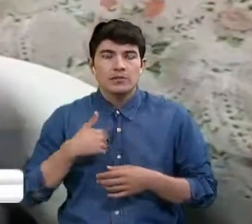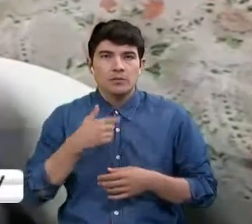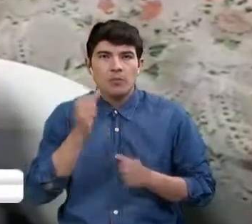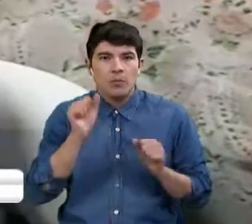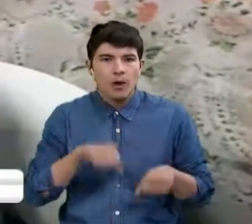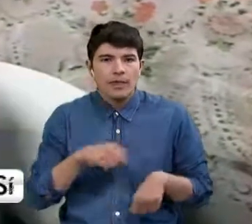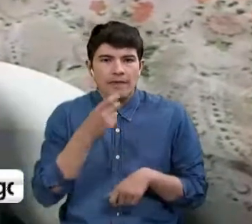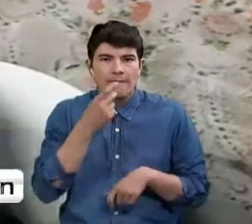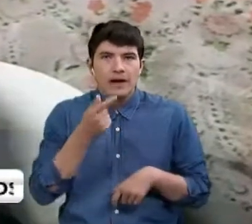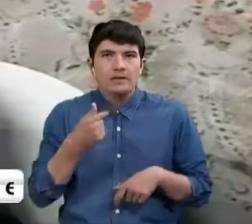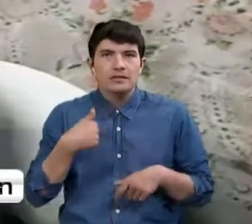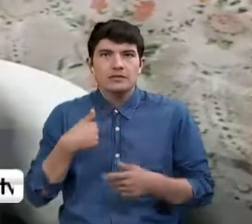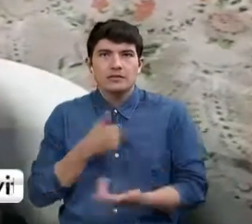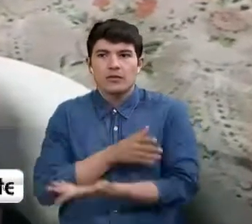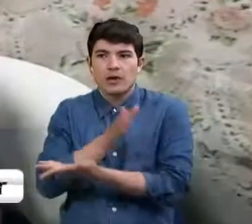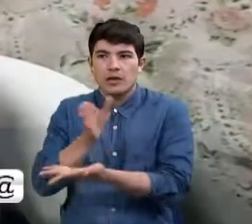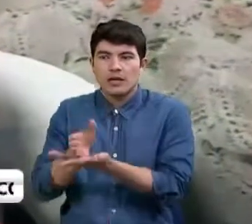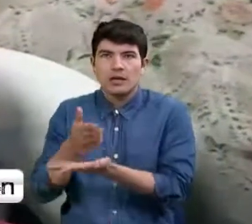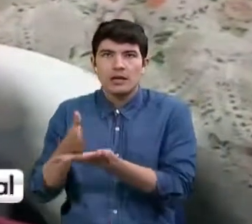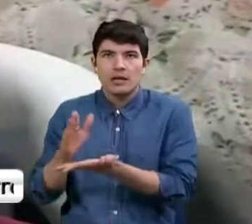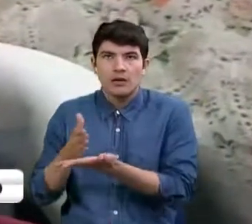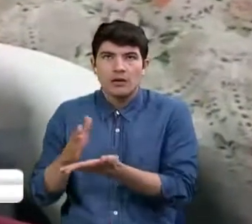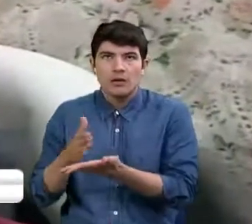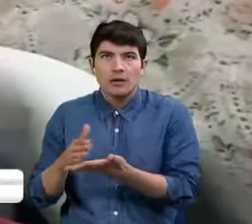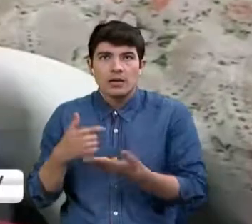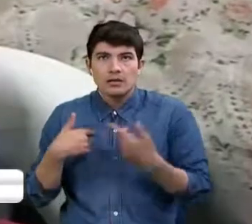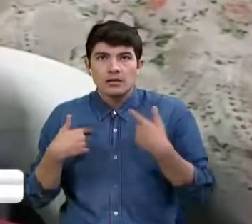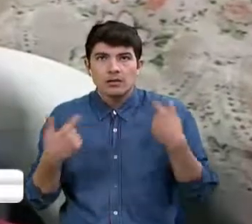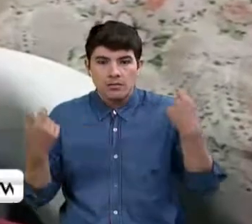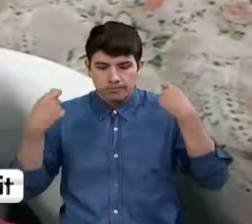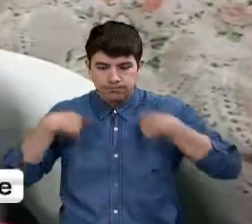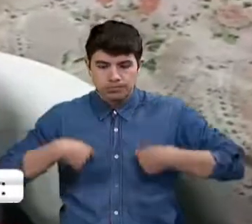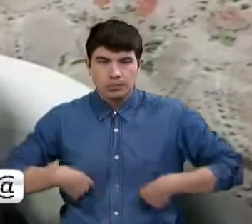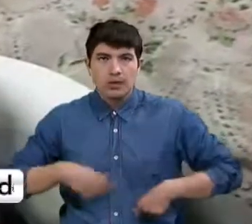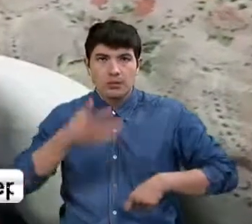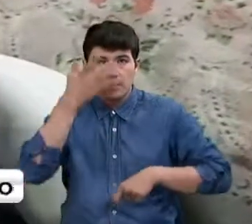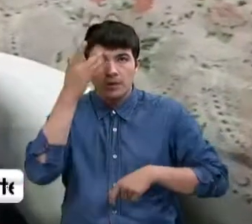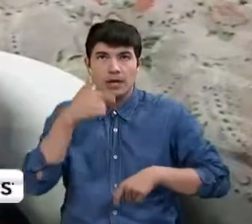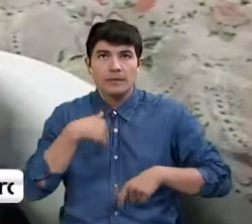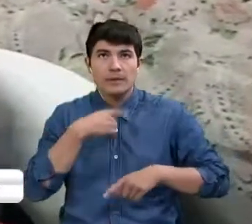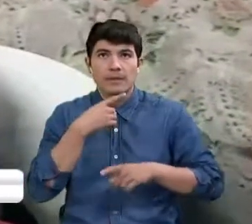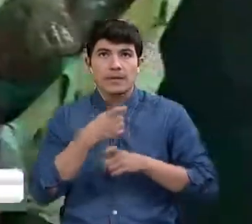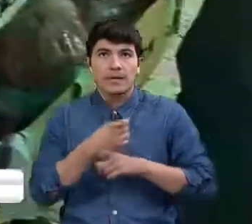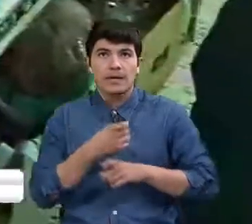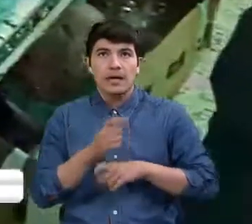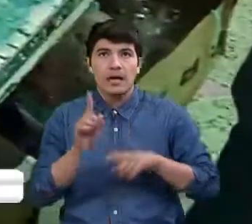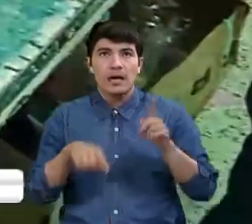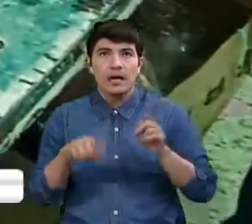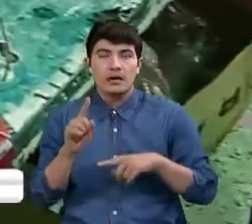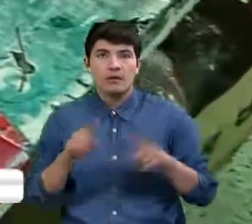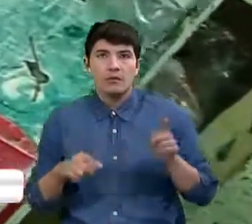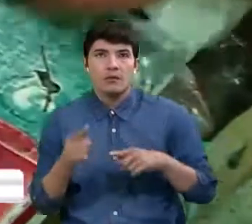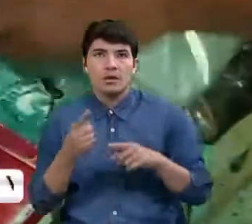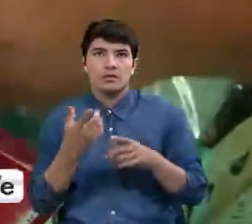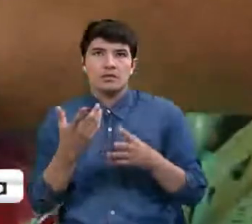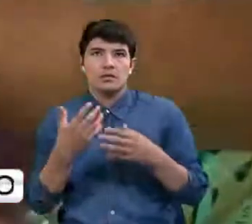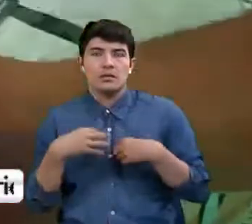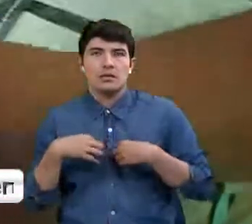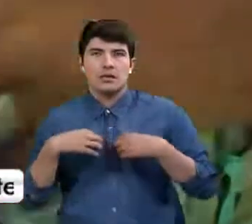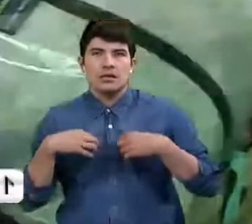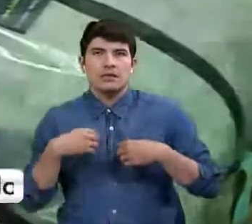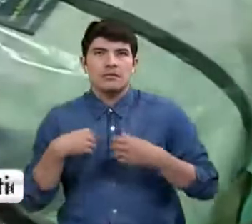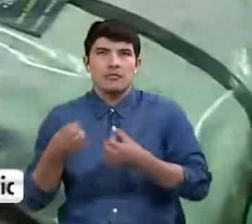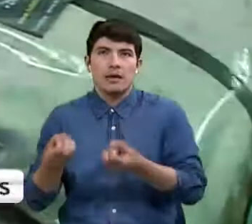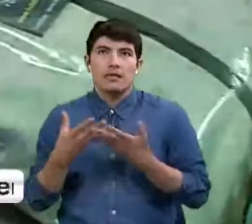mucho el ir y comprar, el ponérmela también, porque a mí se me dificulta mucho ponerme ciertas prendas. Entonces, me facilitaría a